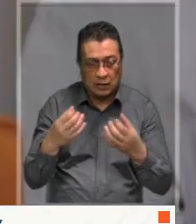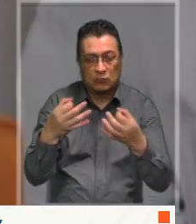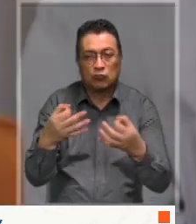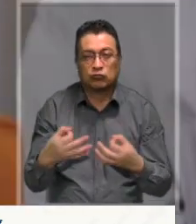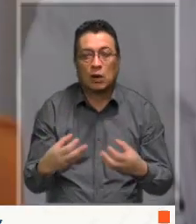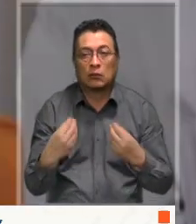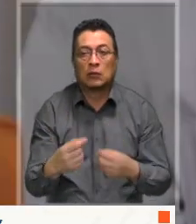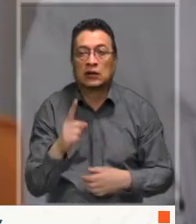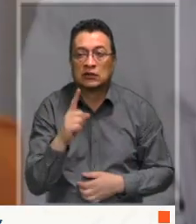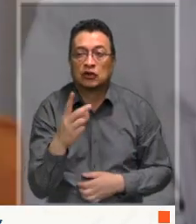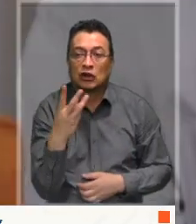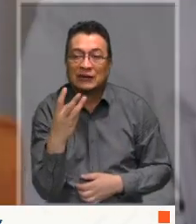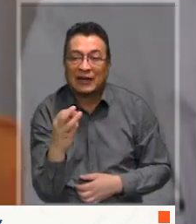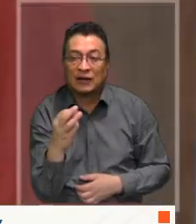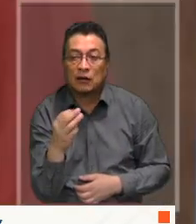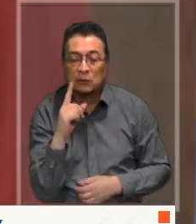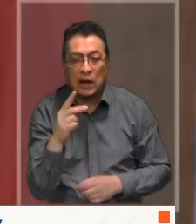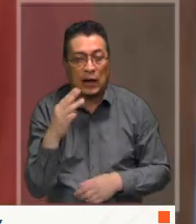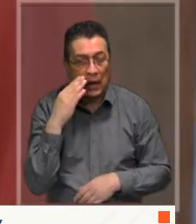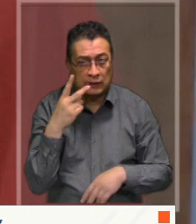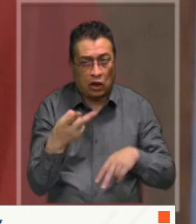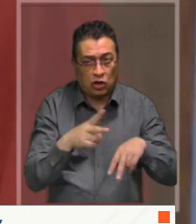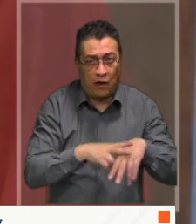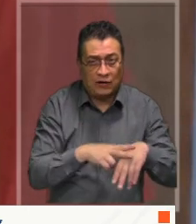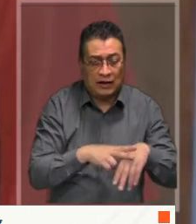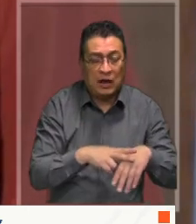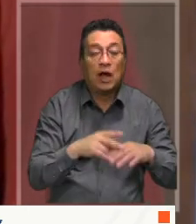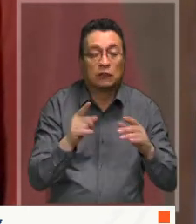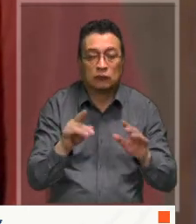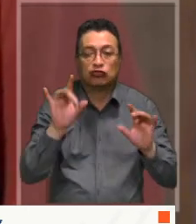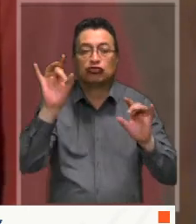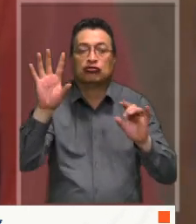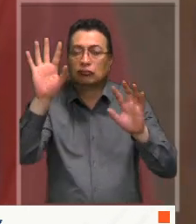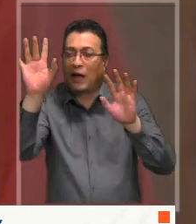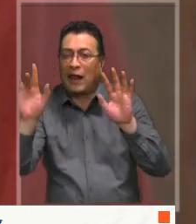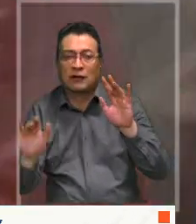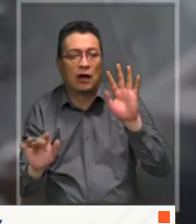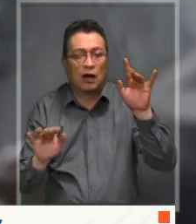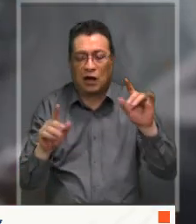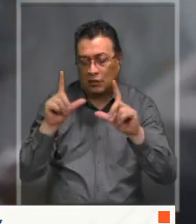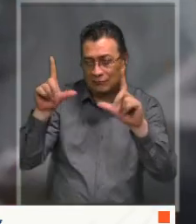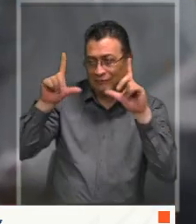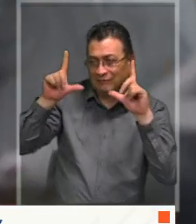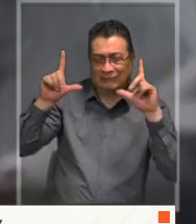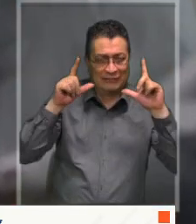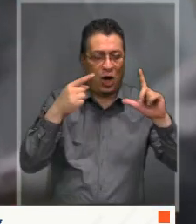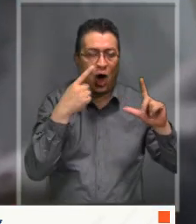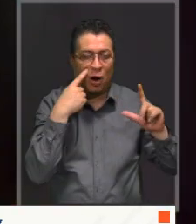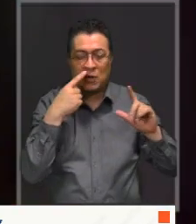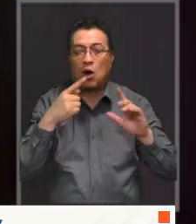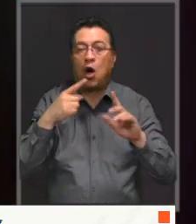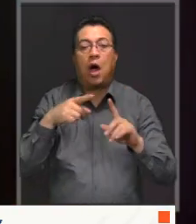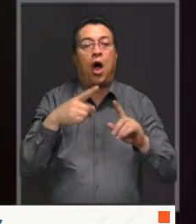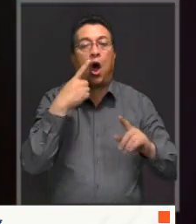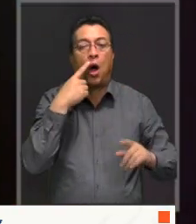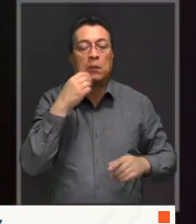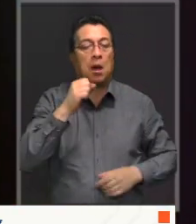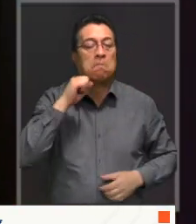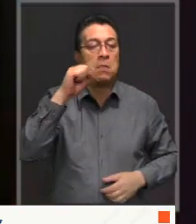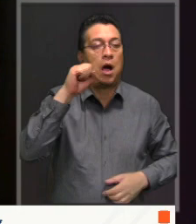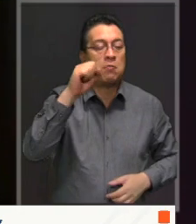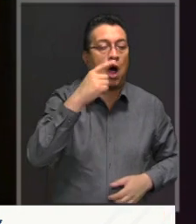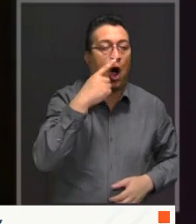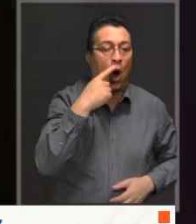bien los estereotipos de género al derivado en fenómenos como el mansplaning o macho explicación concepto